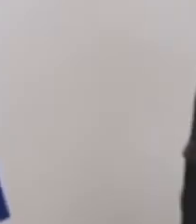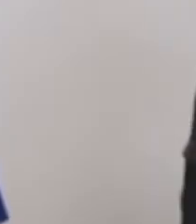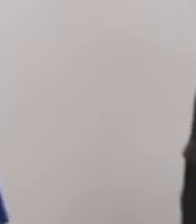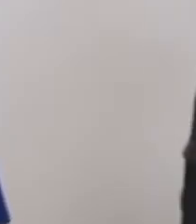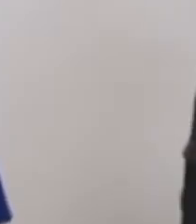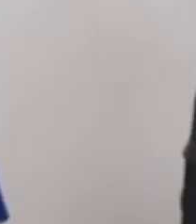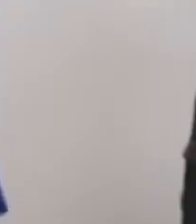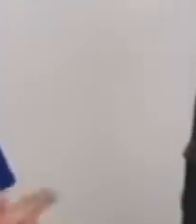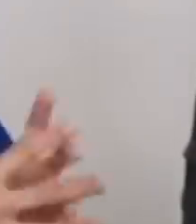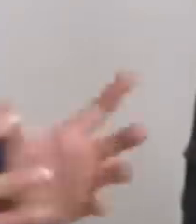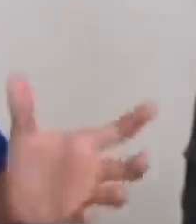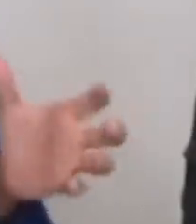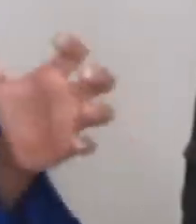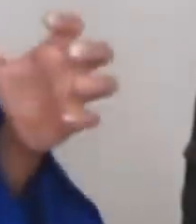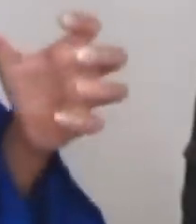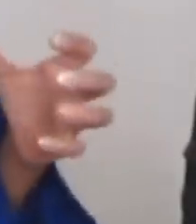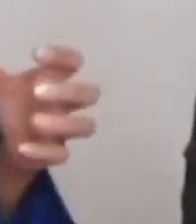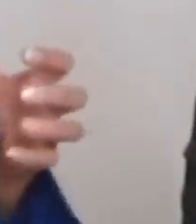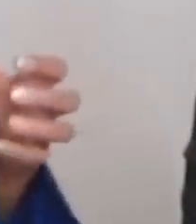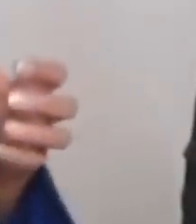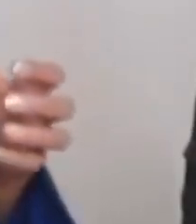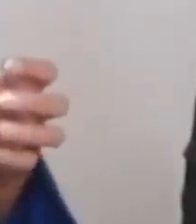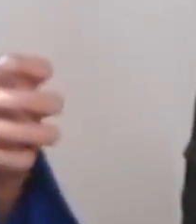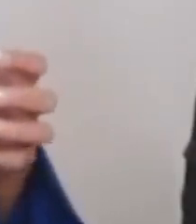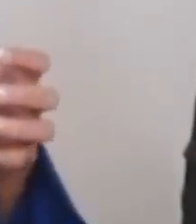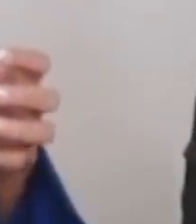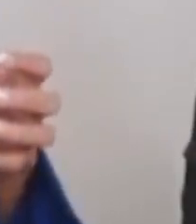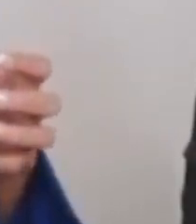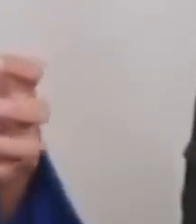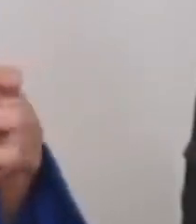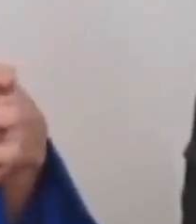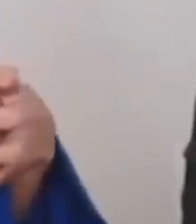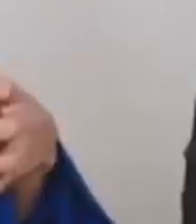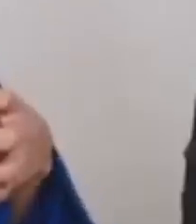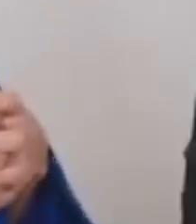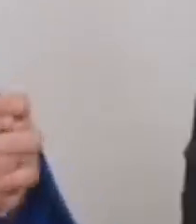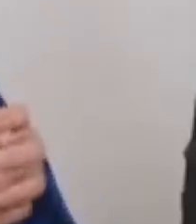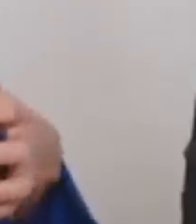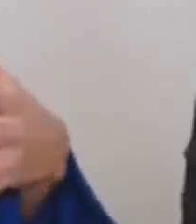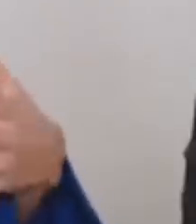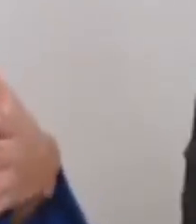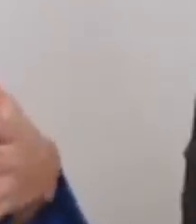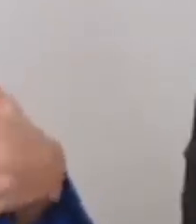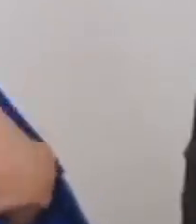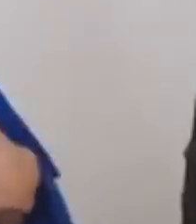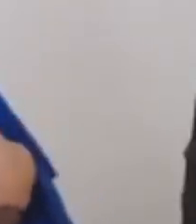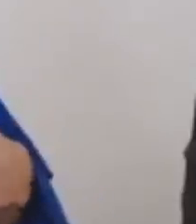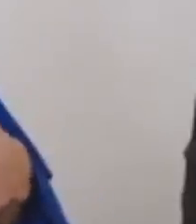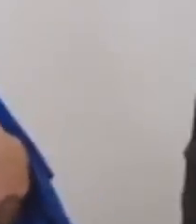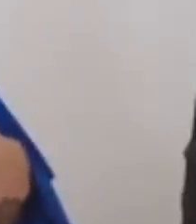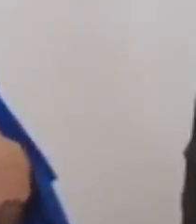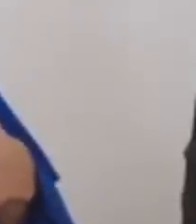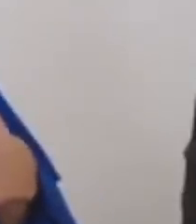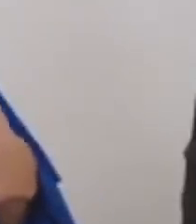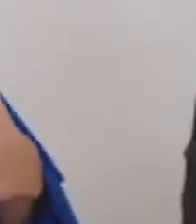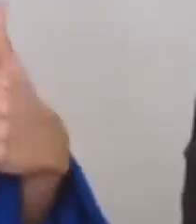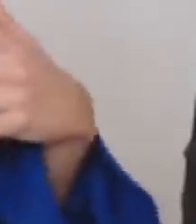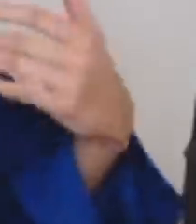tema de, pues sí, que deben de tener como ese, una estrategia, un silencio para no,